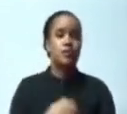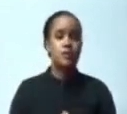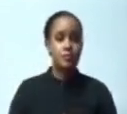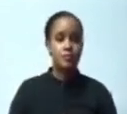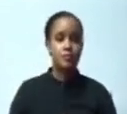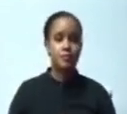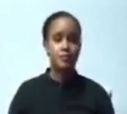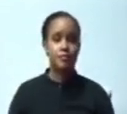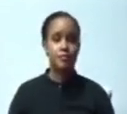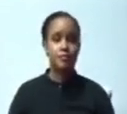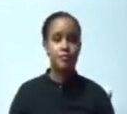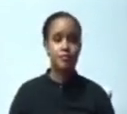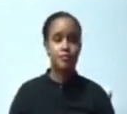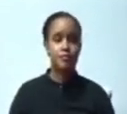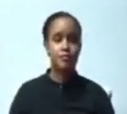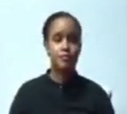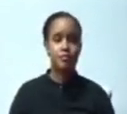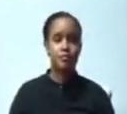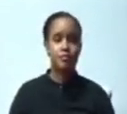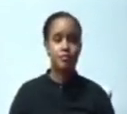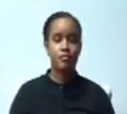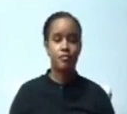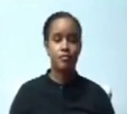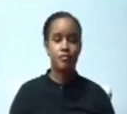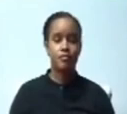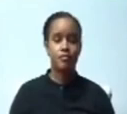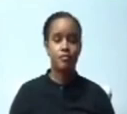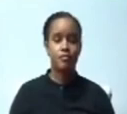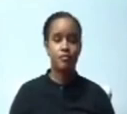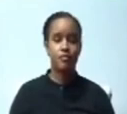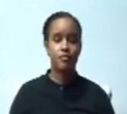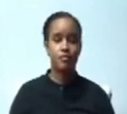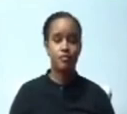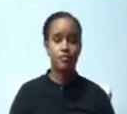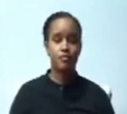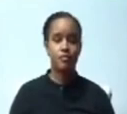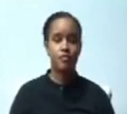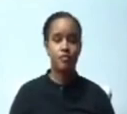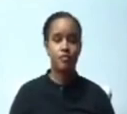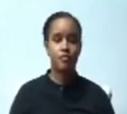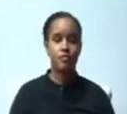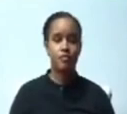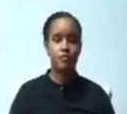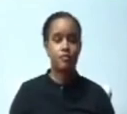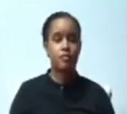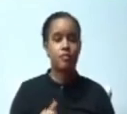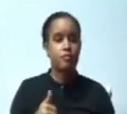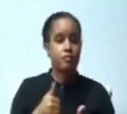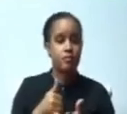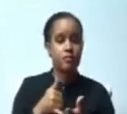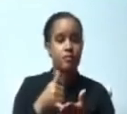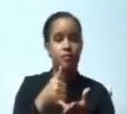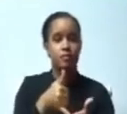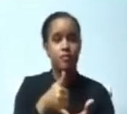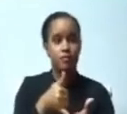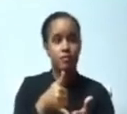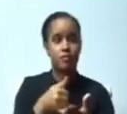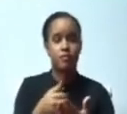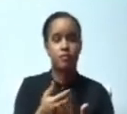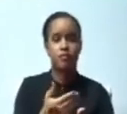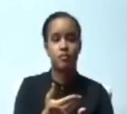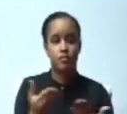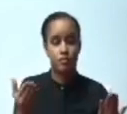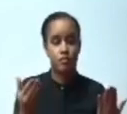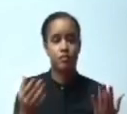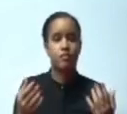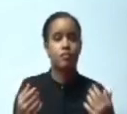de atletismo en las que le ha correspondido participar. Reconocer a estos